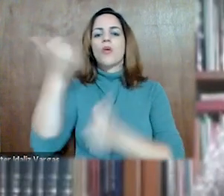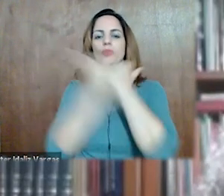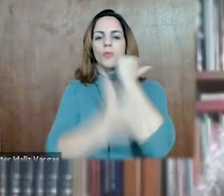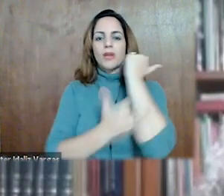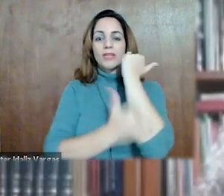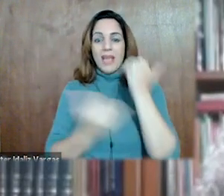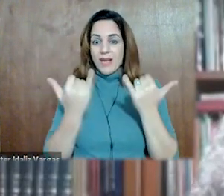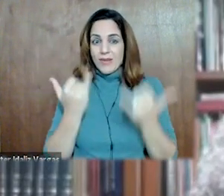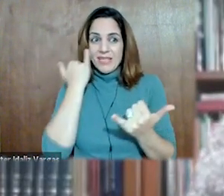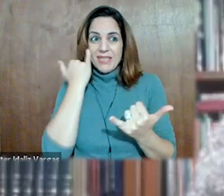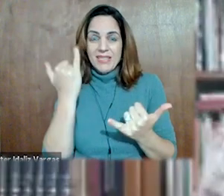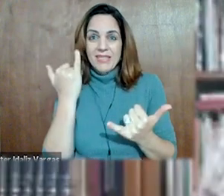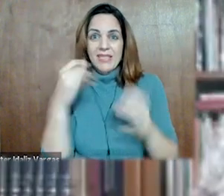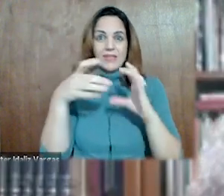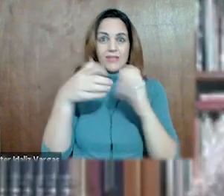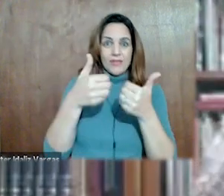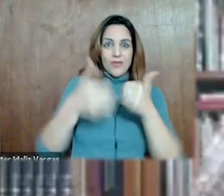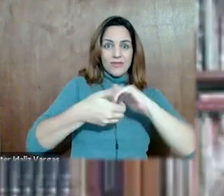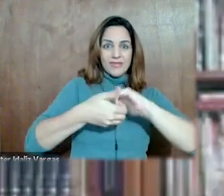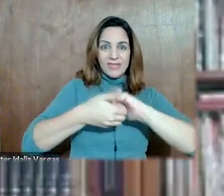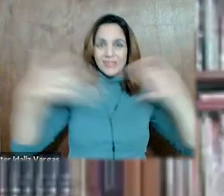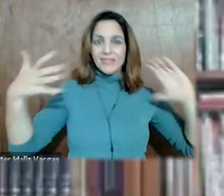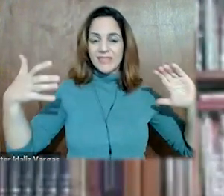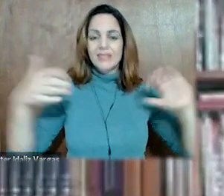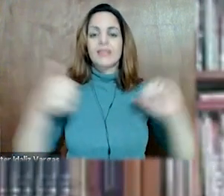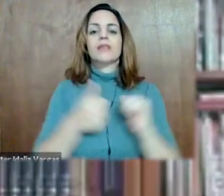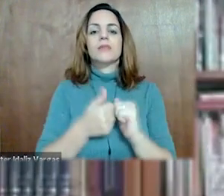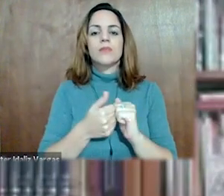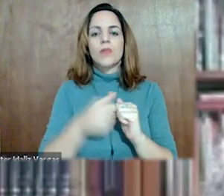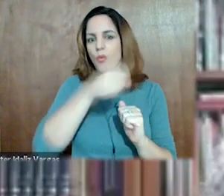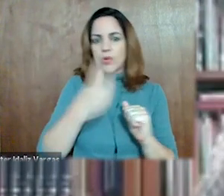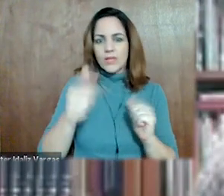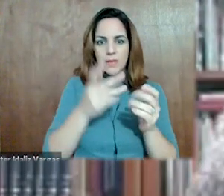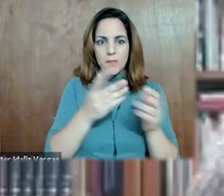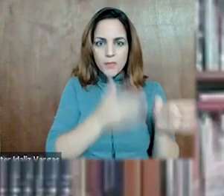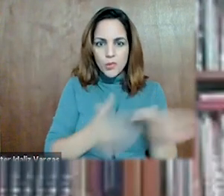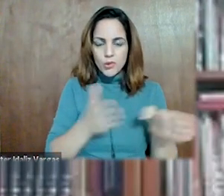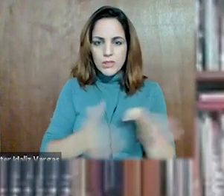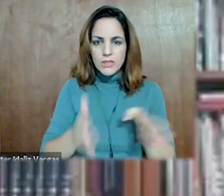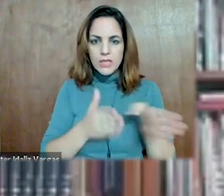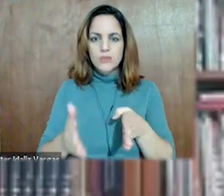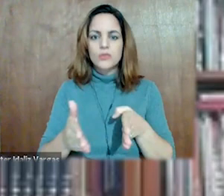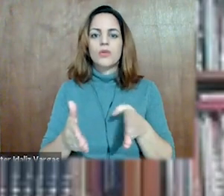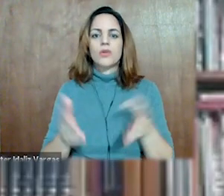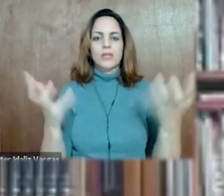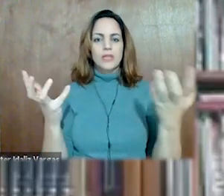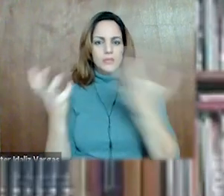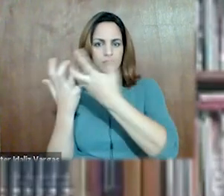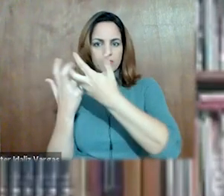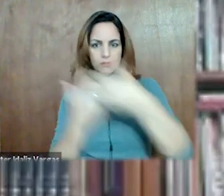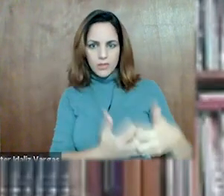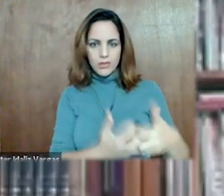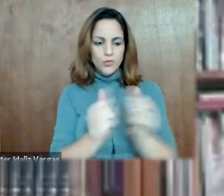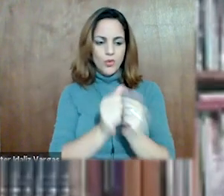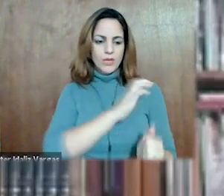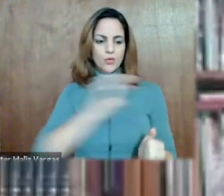de la colonia es el proceso de la Asamblea Constitucional de Estatus o cualquier otro proceso donde haya algún proceso vinculante con respecto al Congreso de